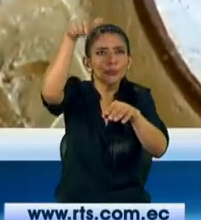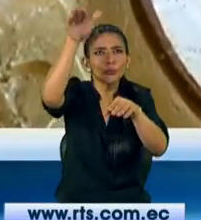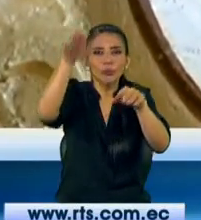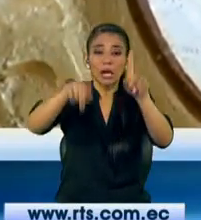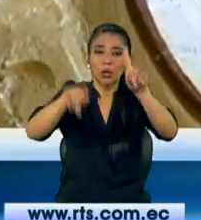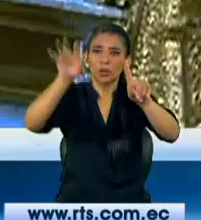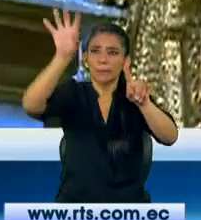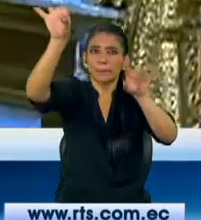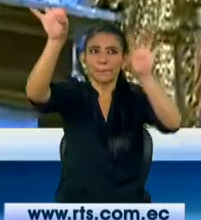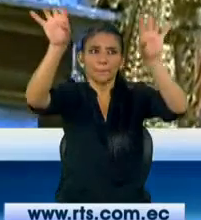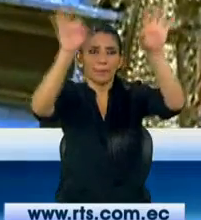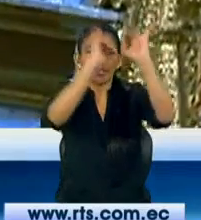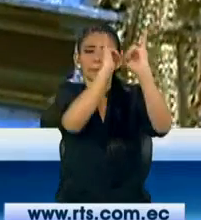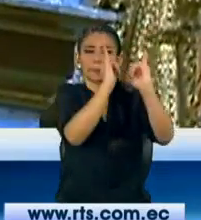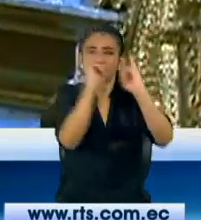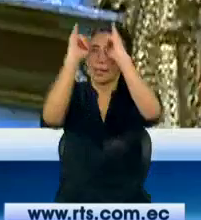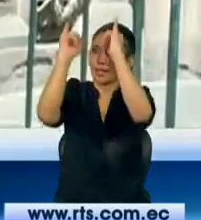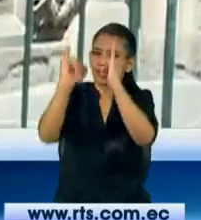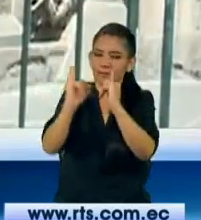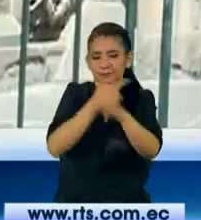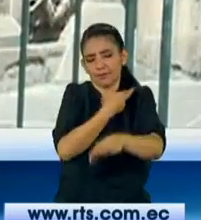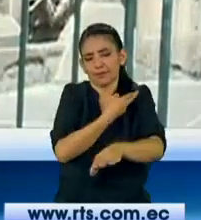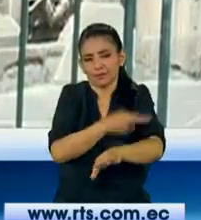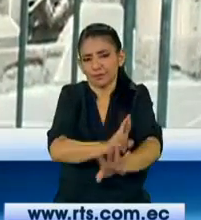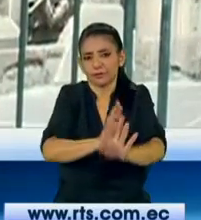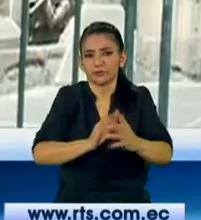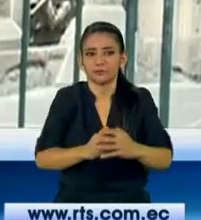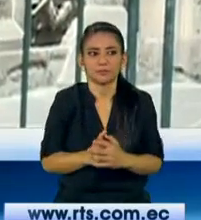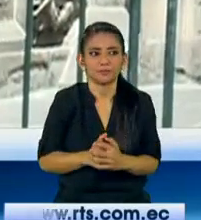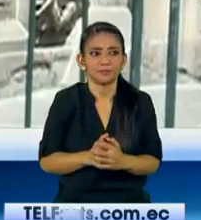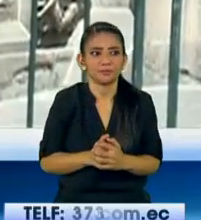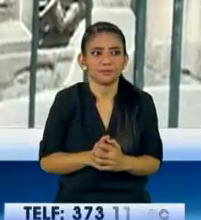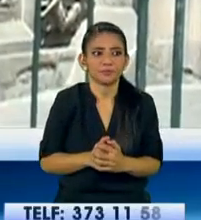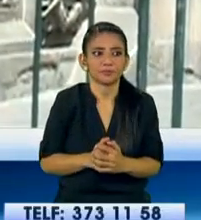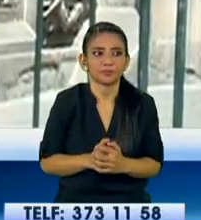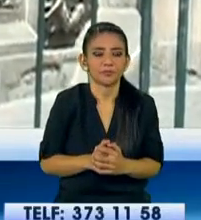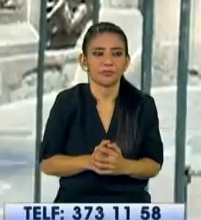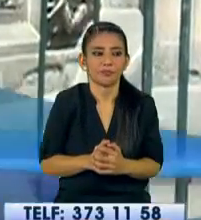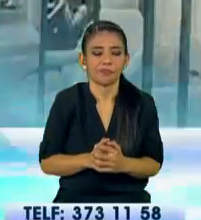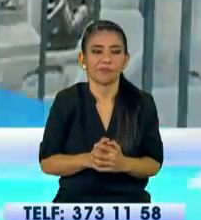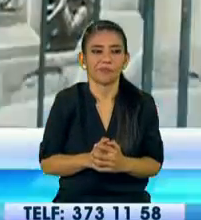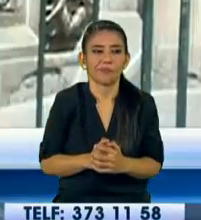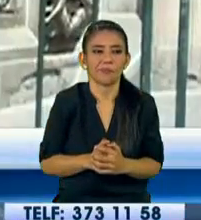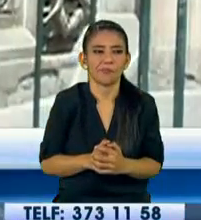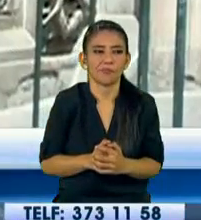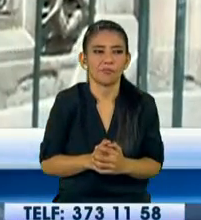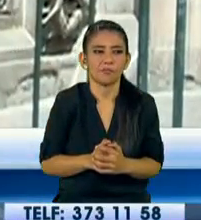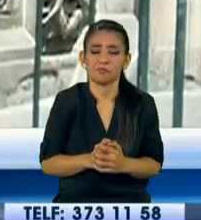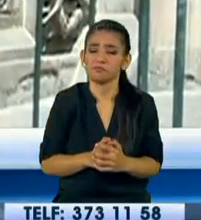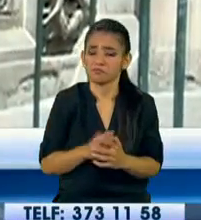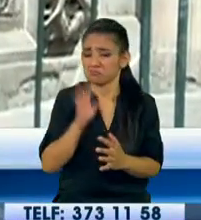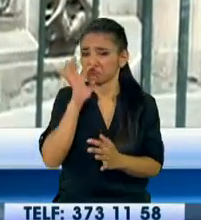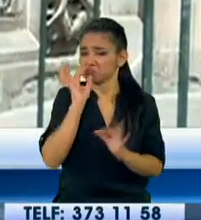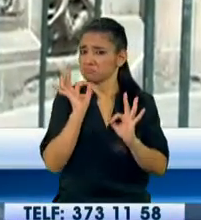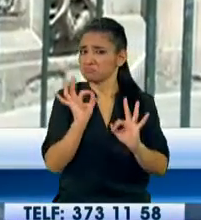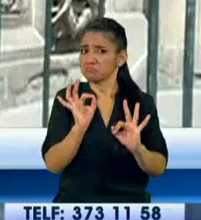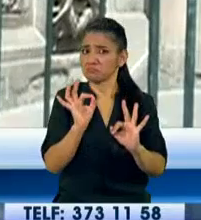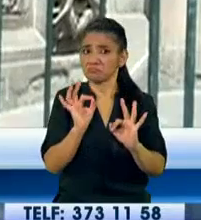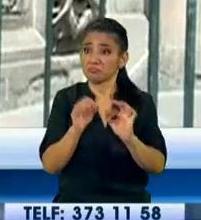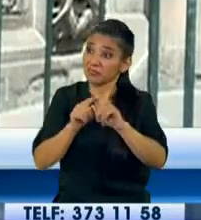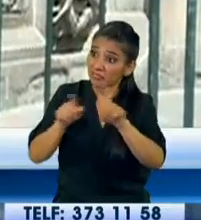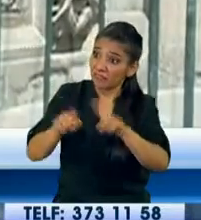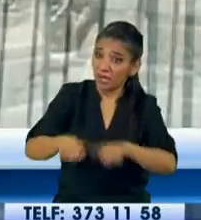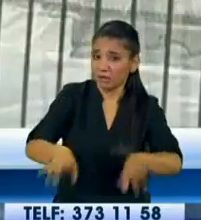sido colocadas imágenes religiosas. Está bonita, un estilo elegante, peculiar a las